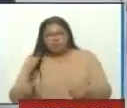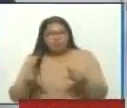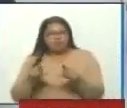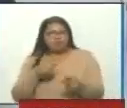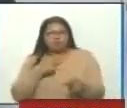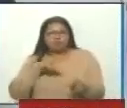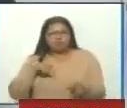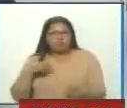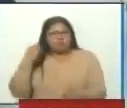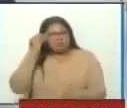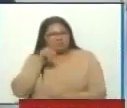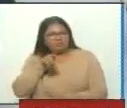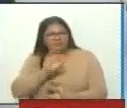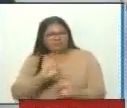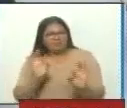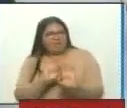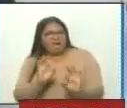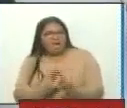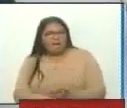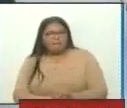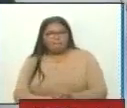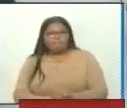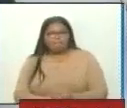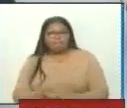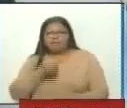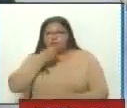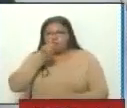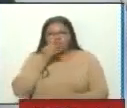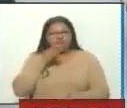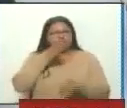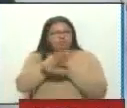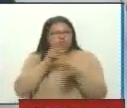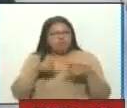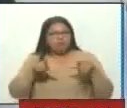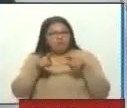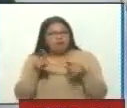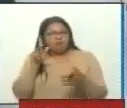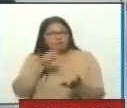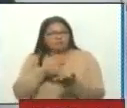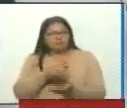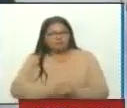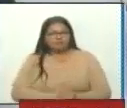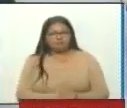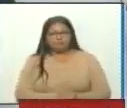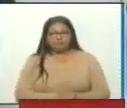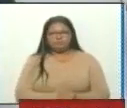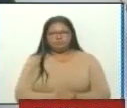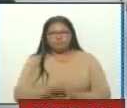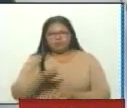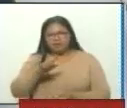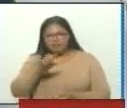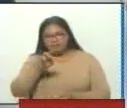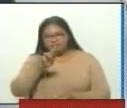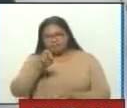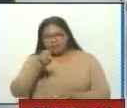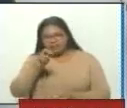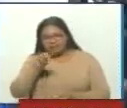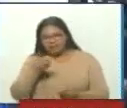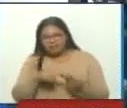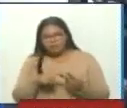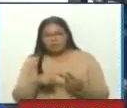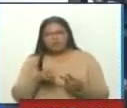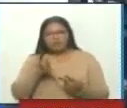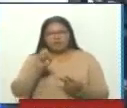no pensamos en eso, ningún periodista pensó en eso. Inmediatamente llegamos allí, ahí estuvo. ¿Quiénes llegaron? Alfredo Palacio, recuerdo a Cristina